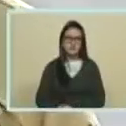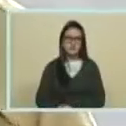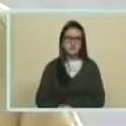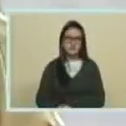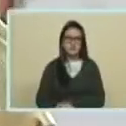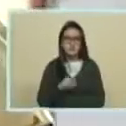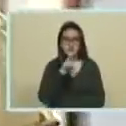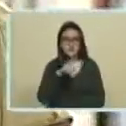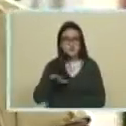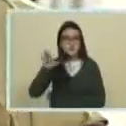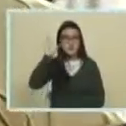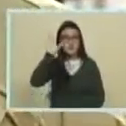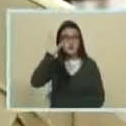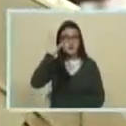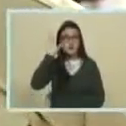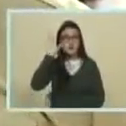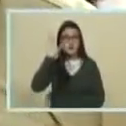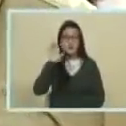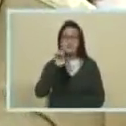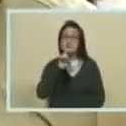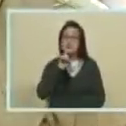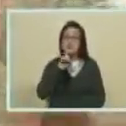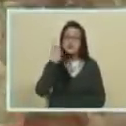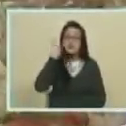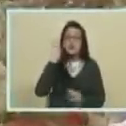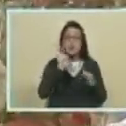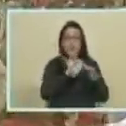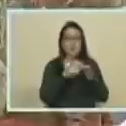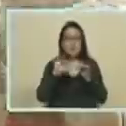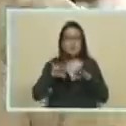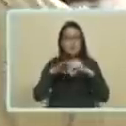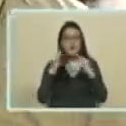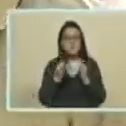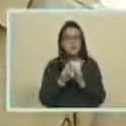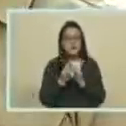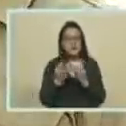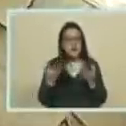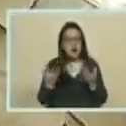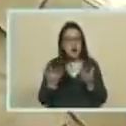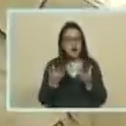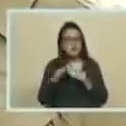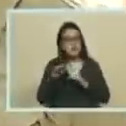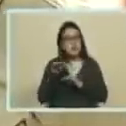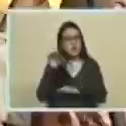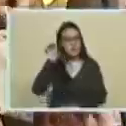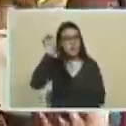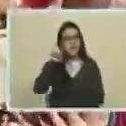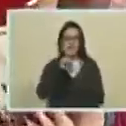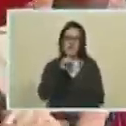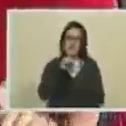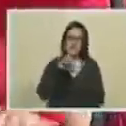Levanten la mano los que tienen unido su familia alrededor de la patria.